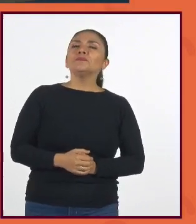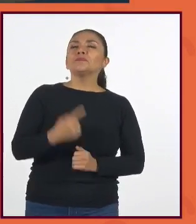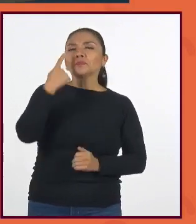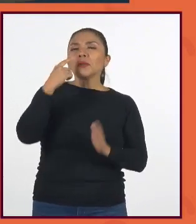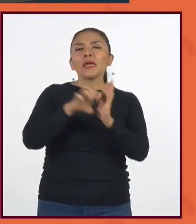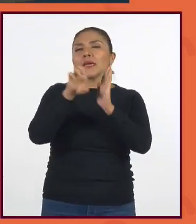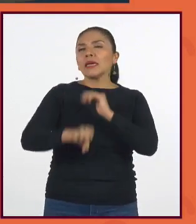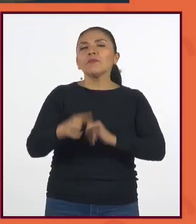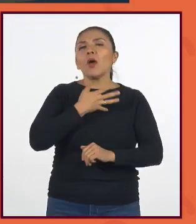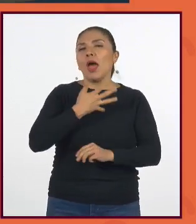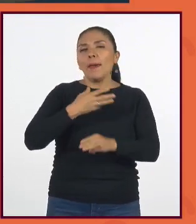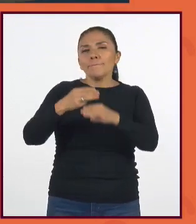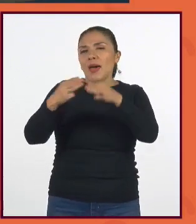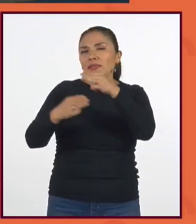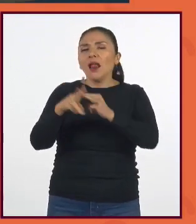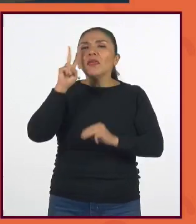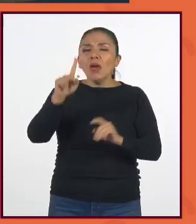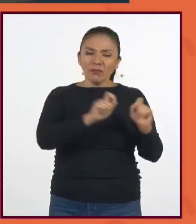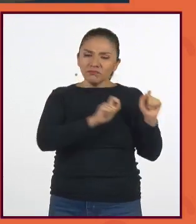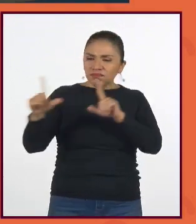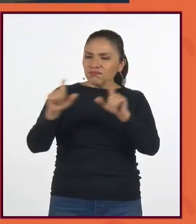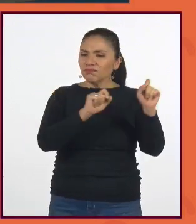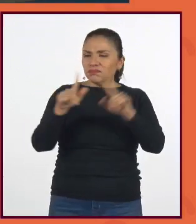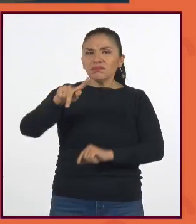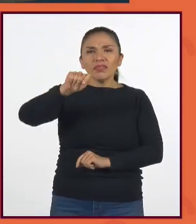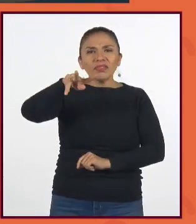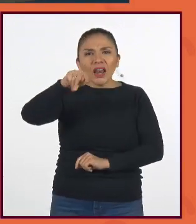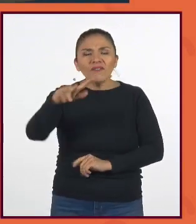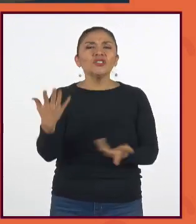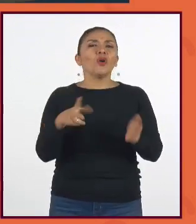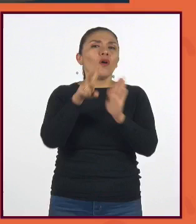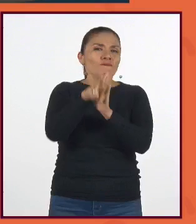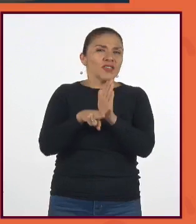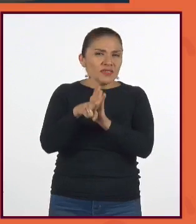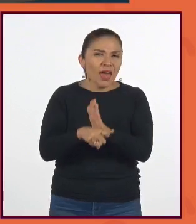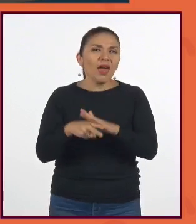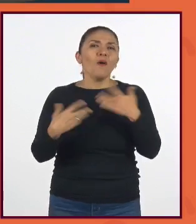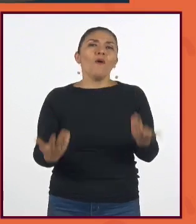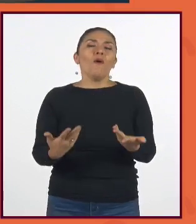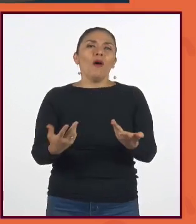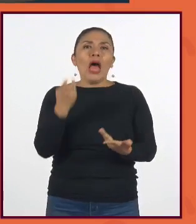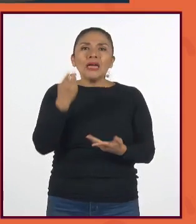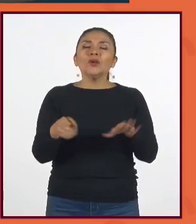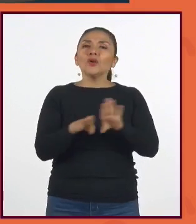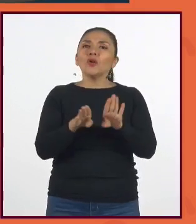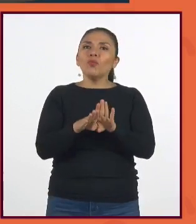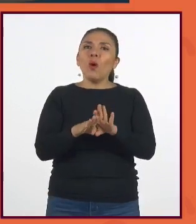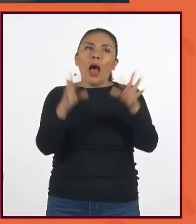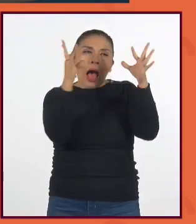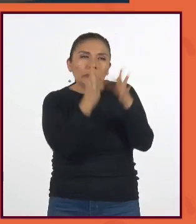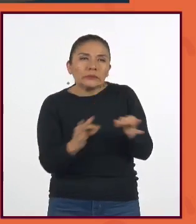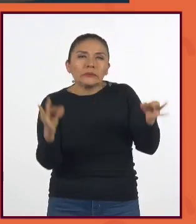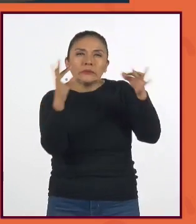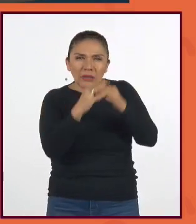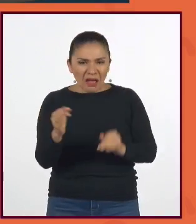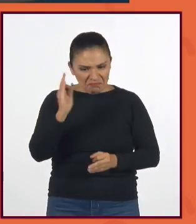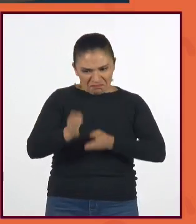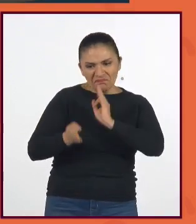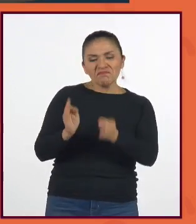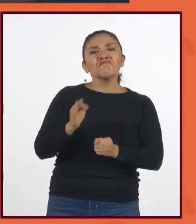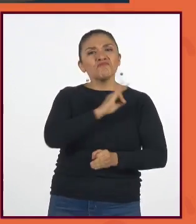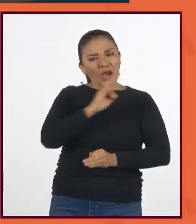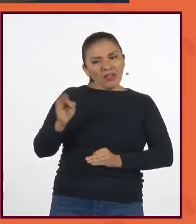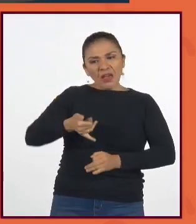material en la televisión, en los videos, o que fomenten estos estereotipos de consumo de sustancia,